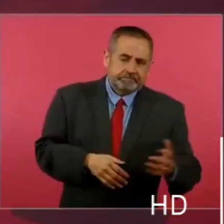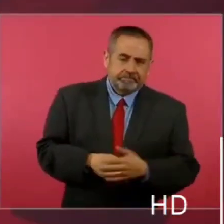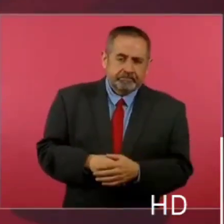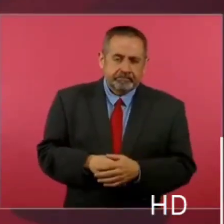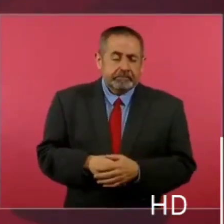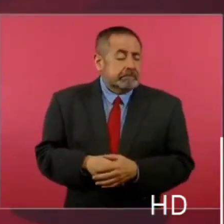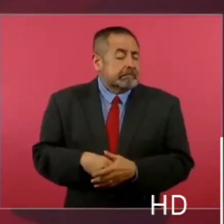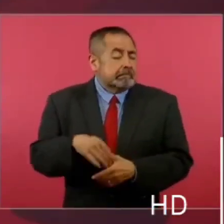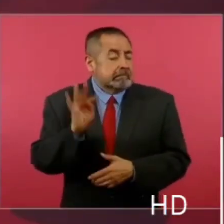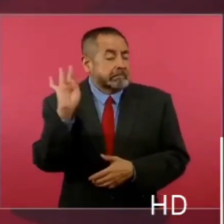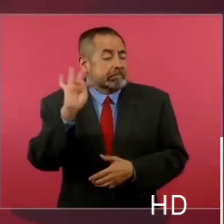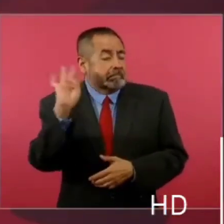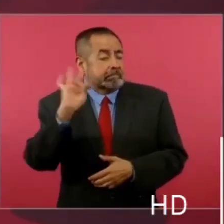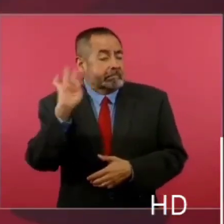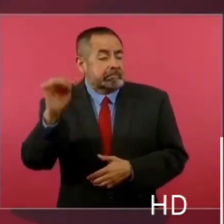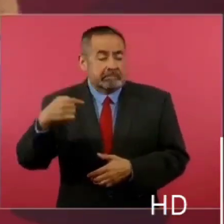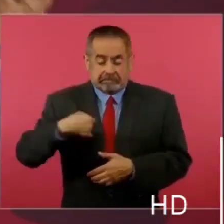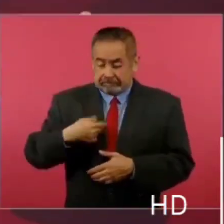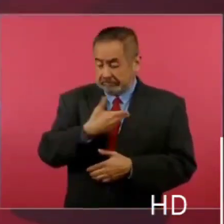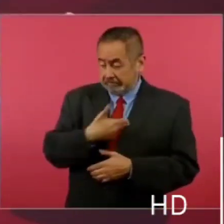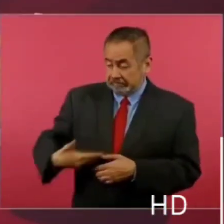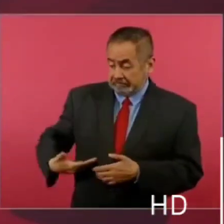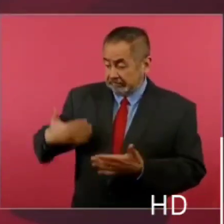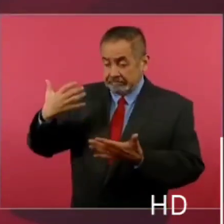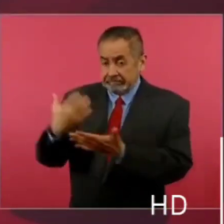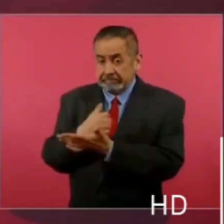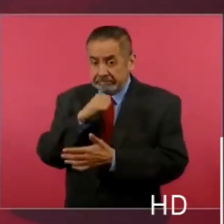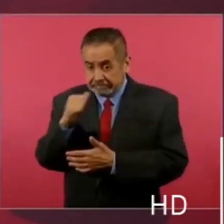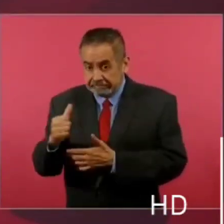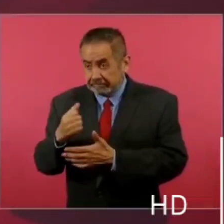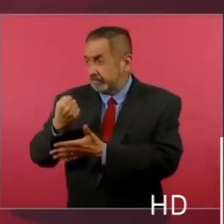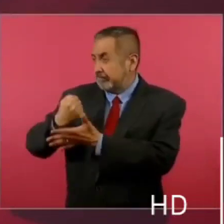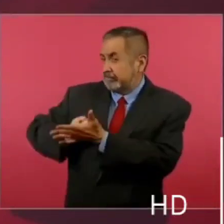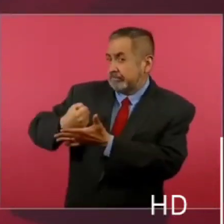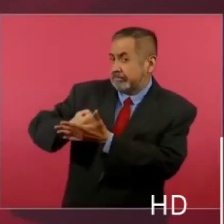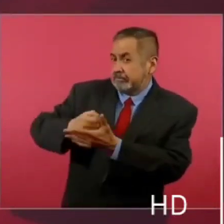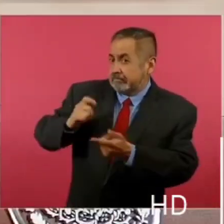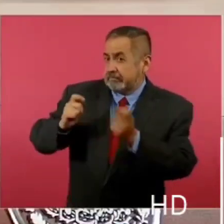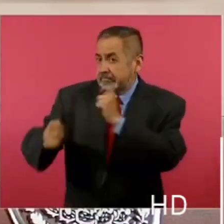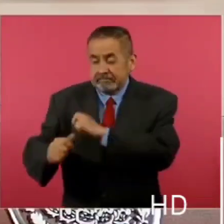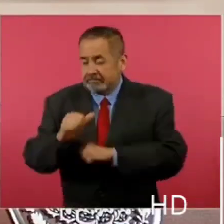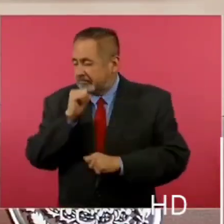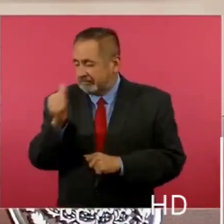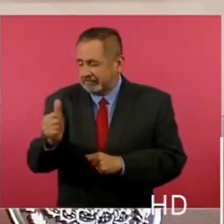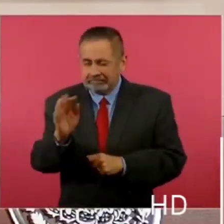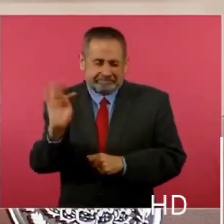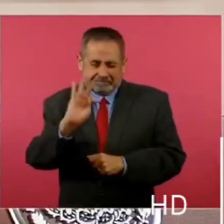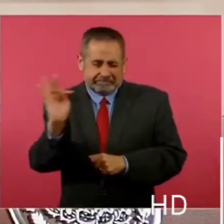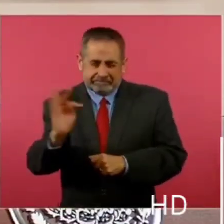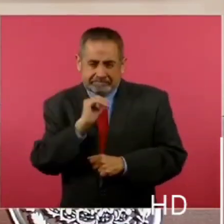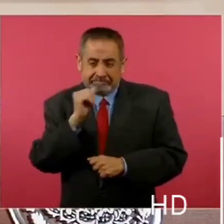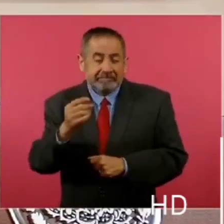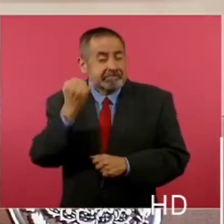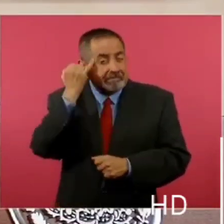estaríamos si no se hubiese iniciado una transformación en el país.